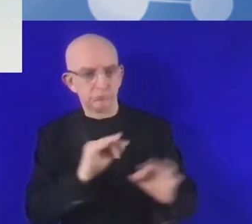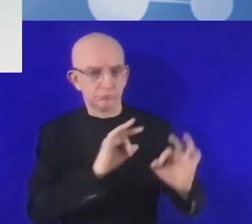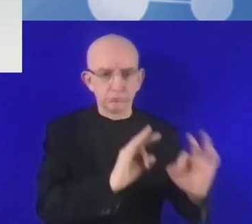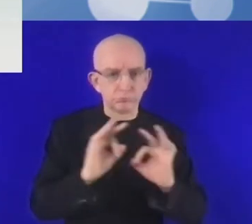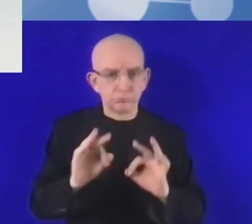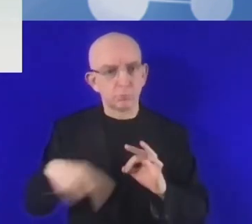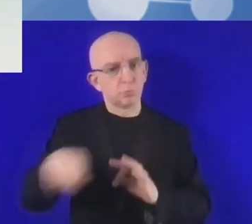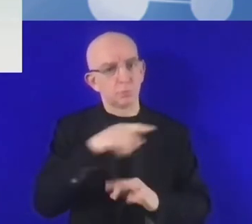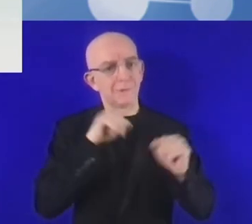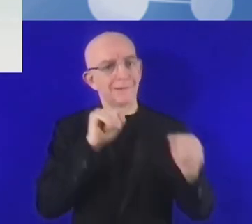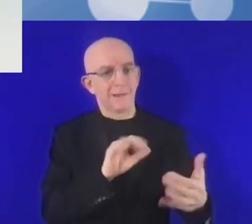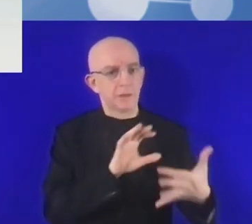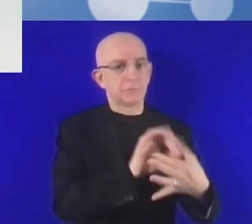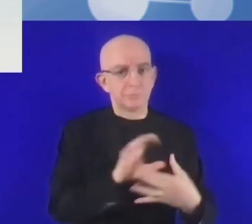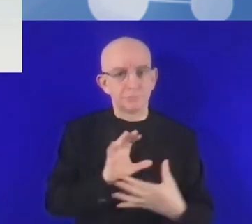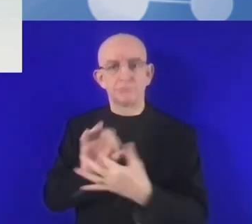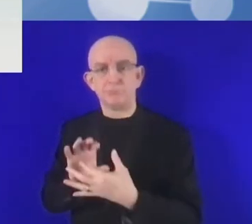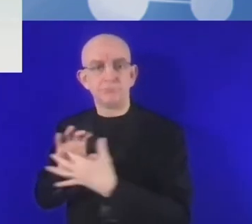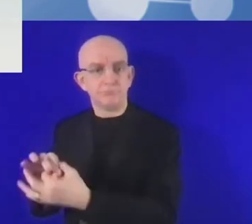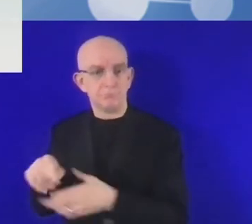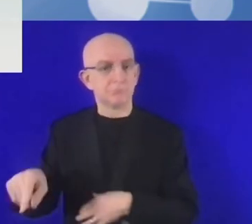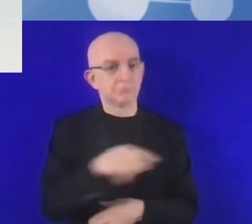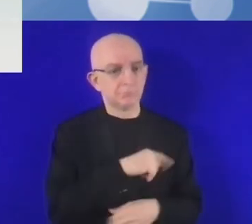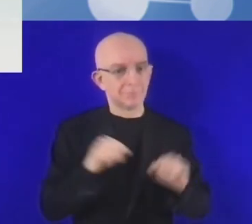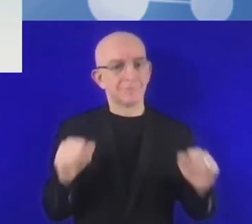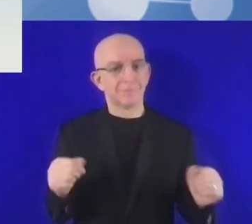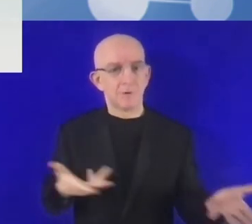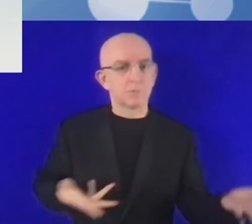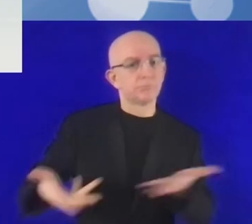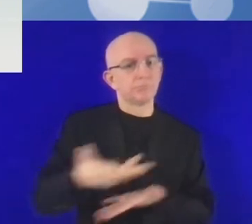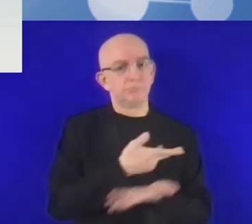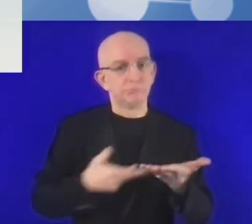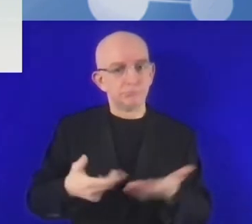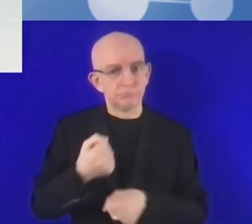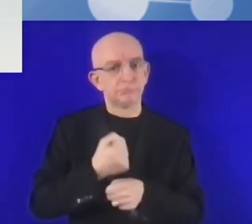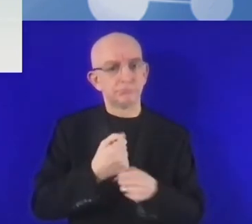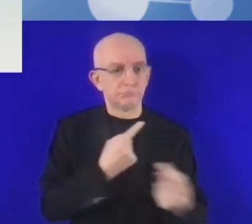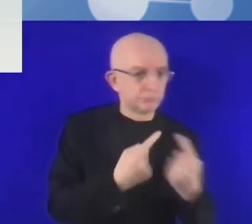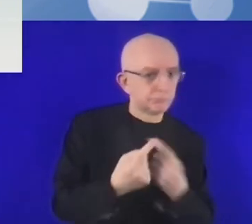diferentes actores que aprovechan de Internet.